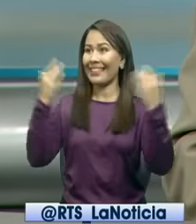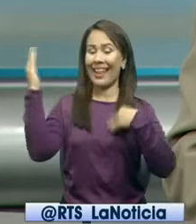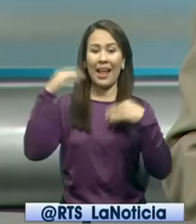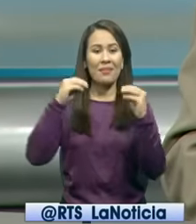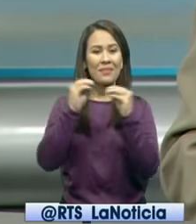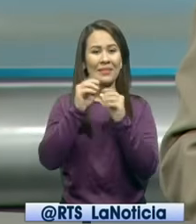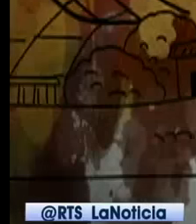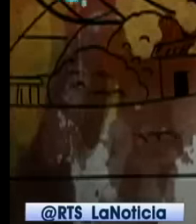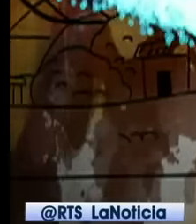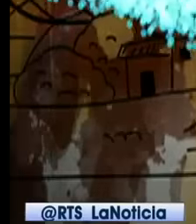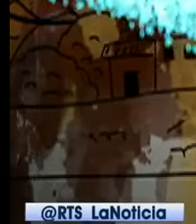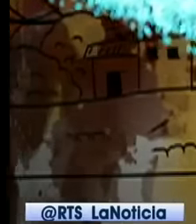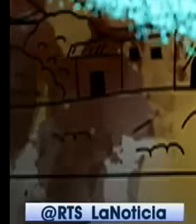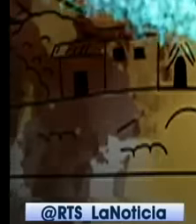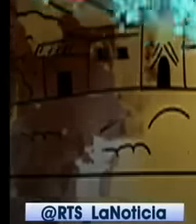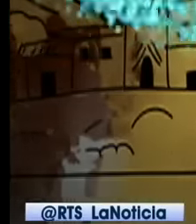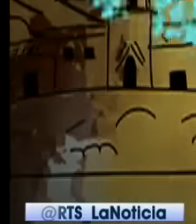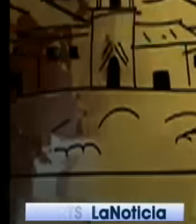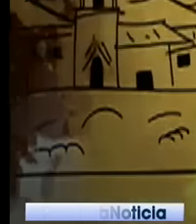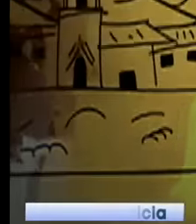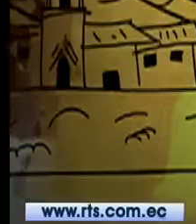todo el año.